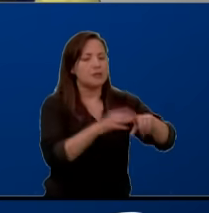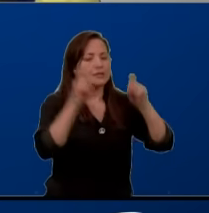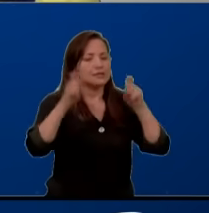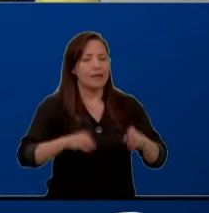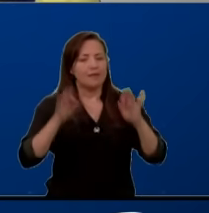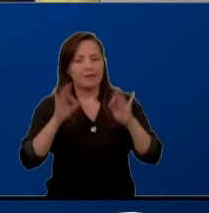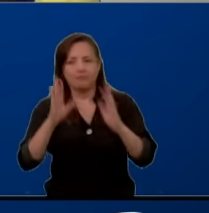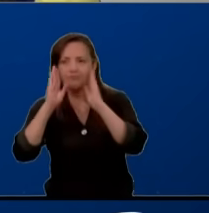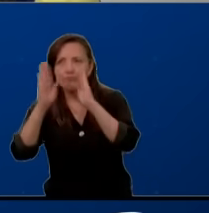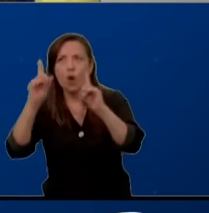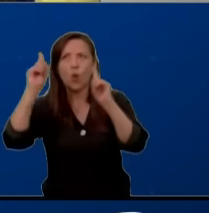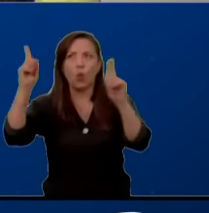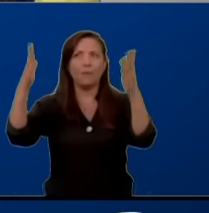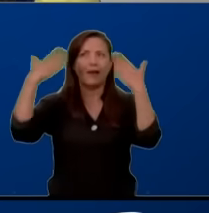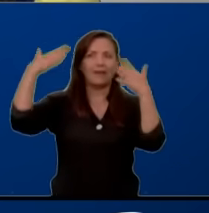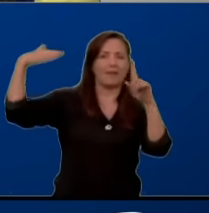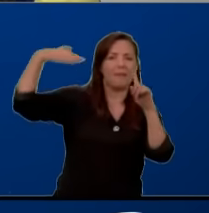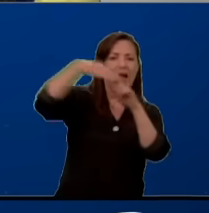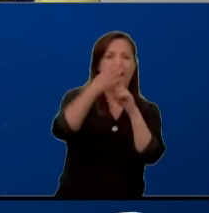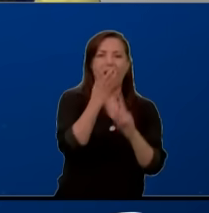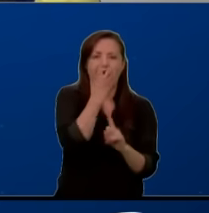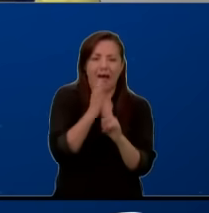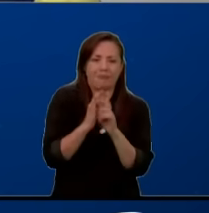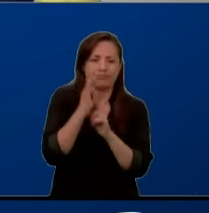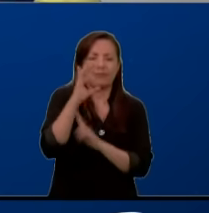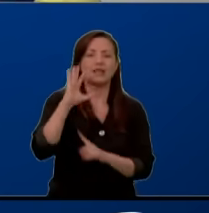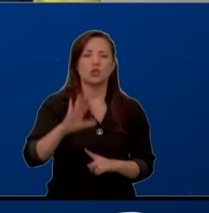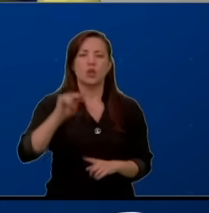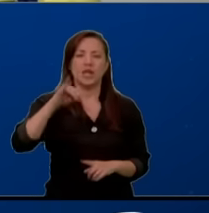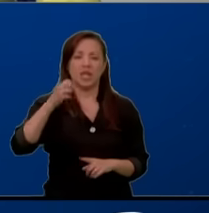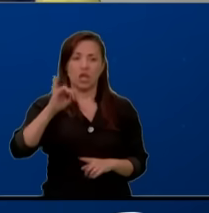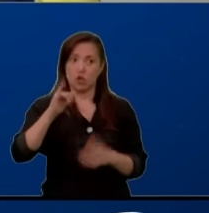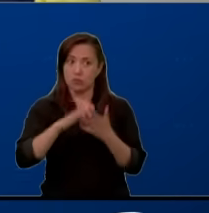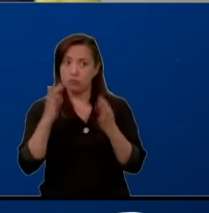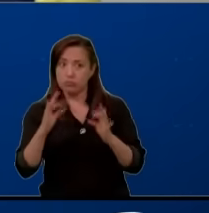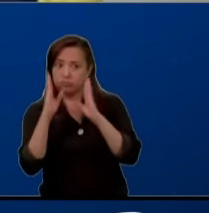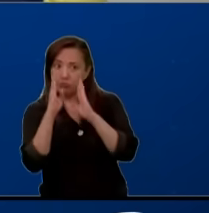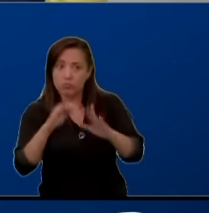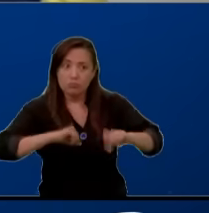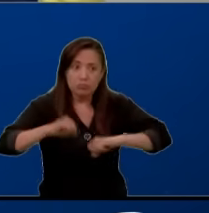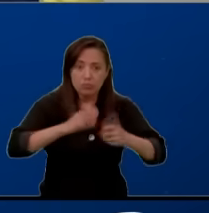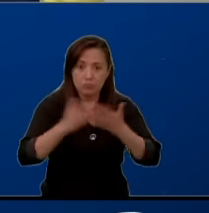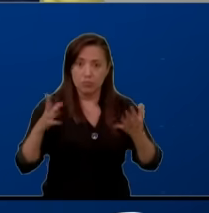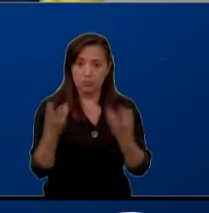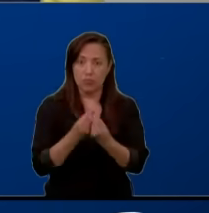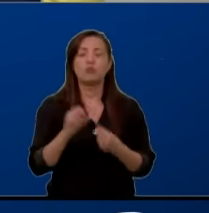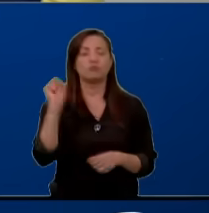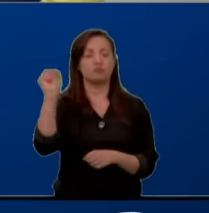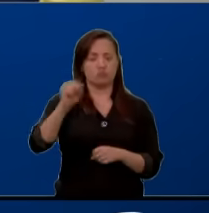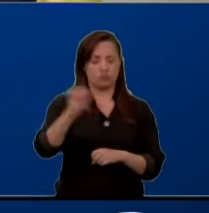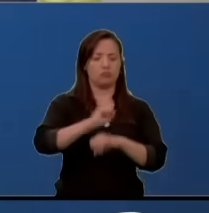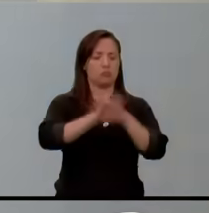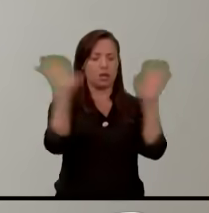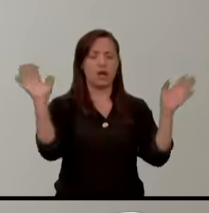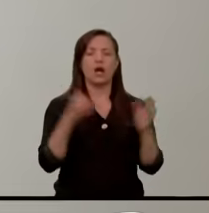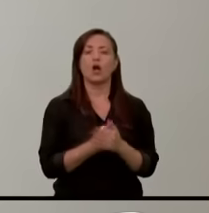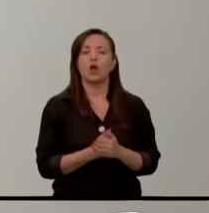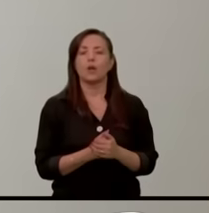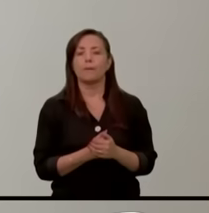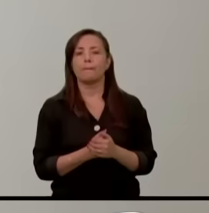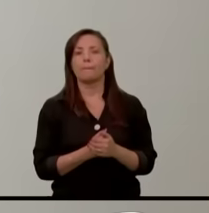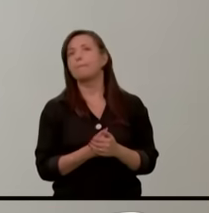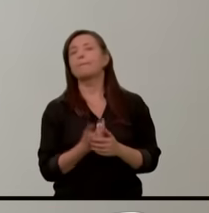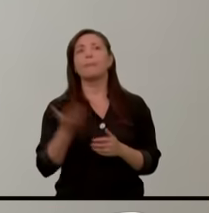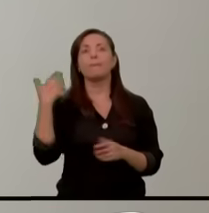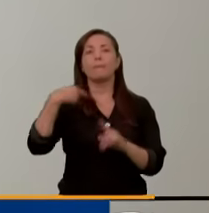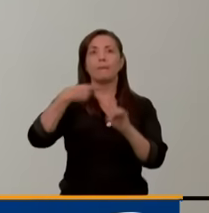al fenómeno del Niño. ¿Se ha atendido este llamado? ¿Qué han hecho al respecto? Claro que sí. Nosotros desde los